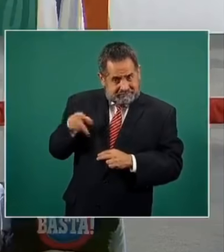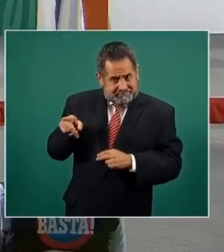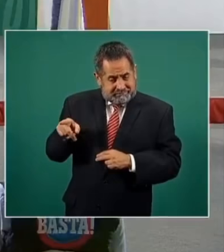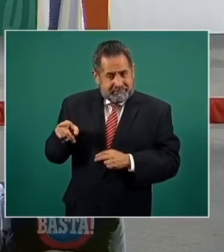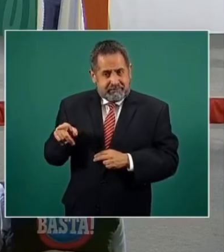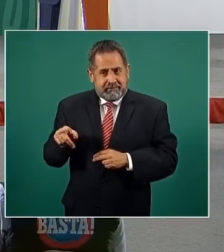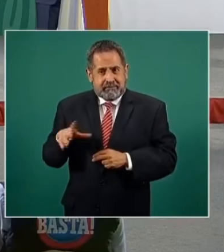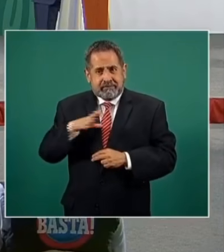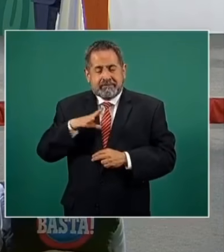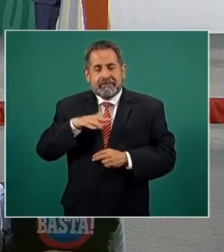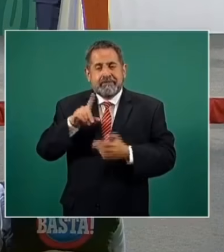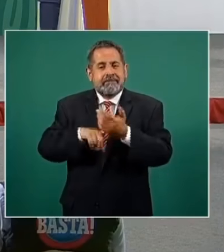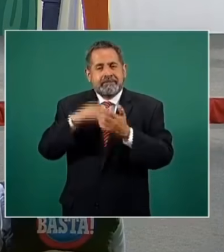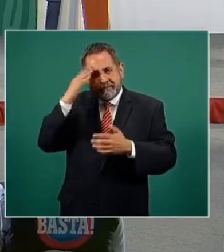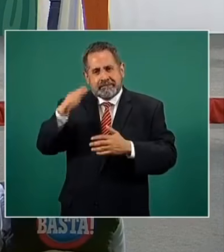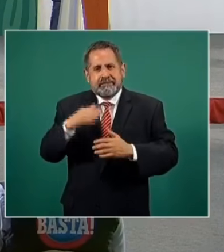Nada más hay